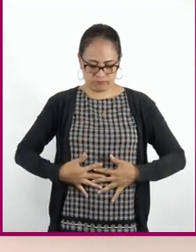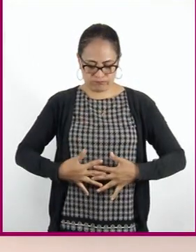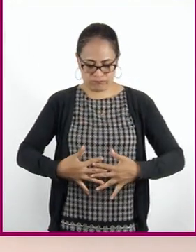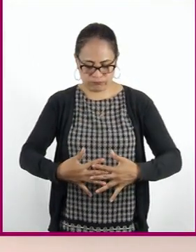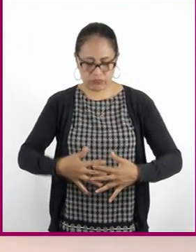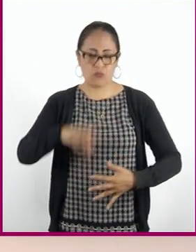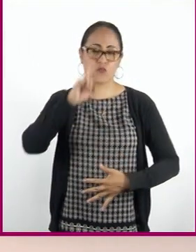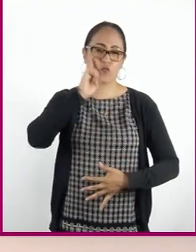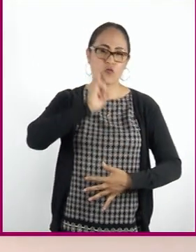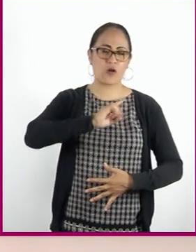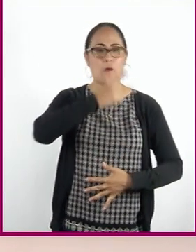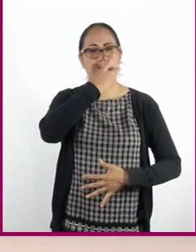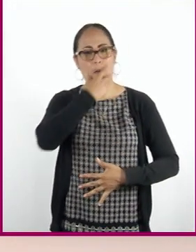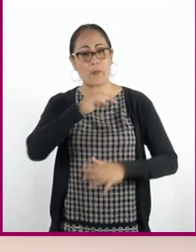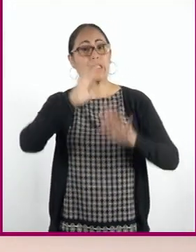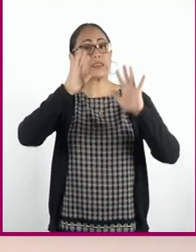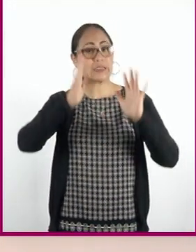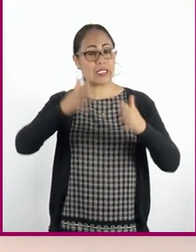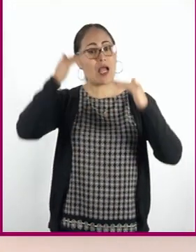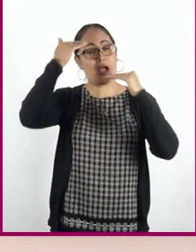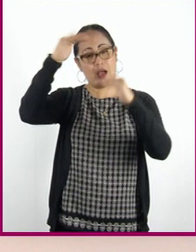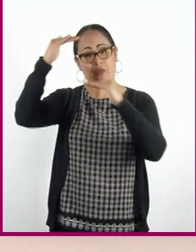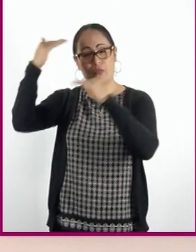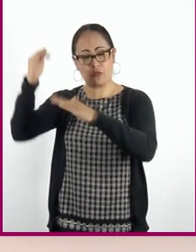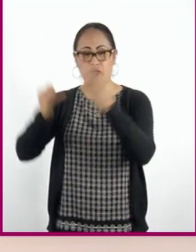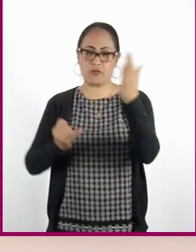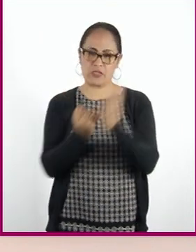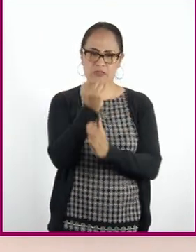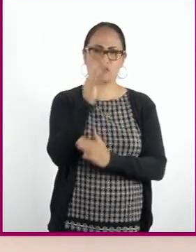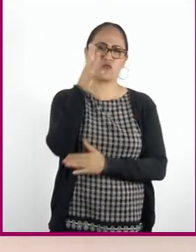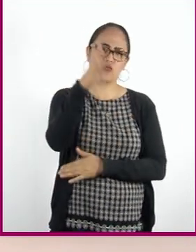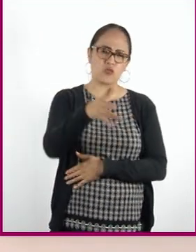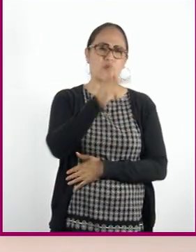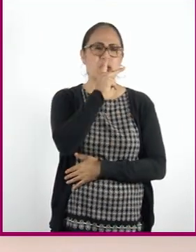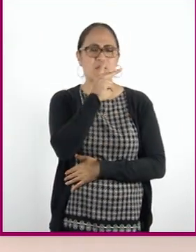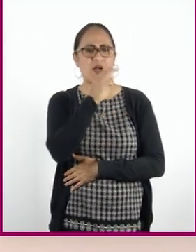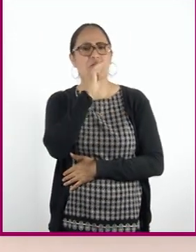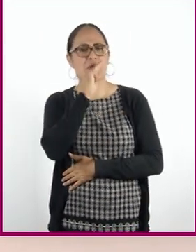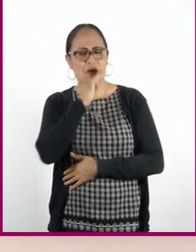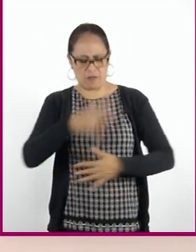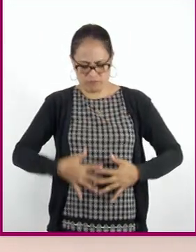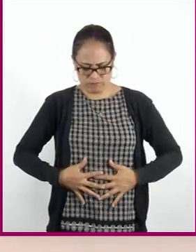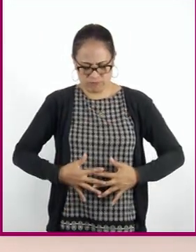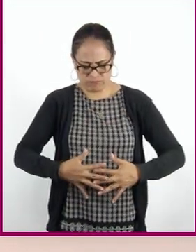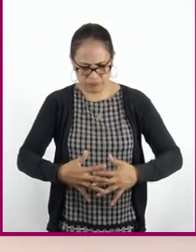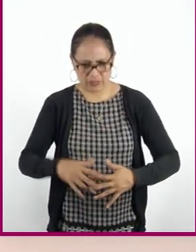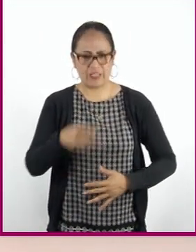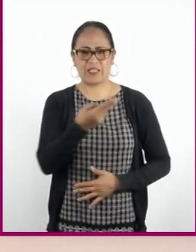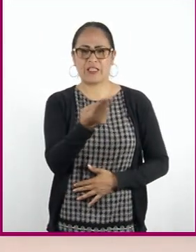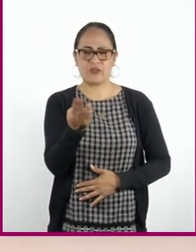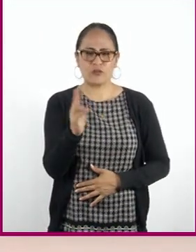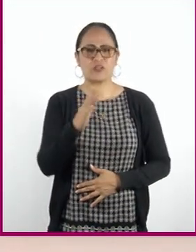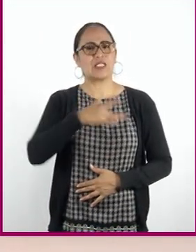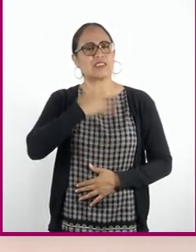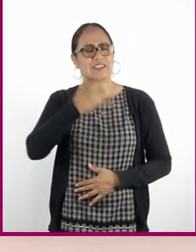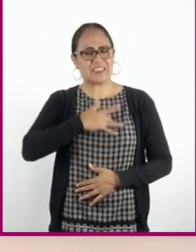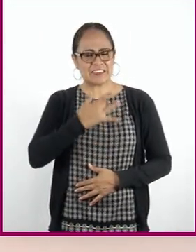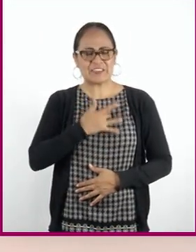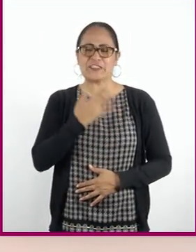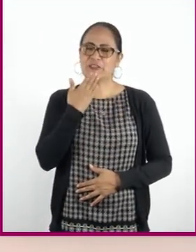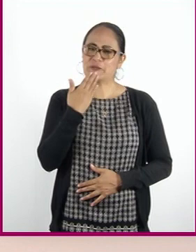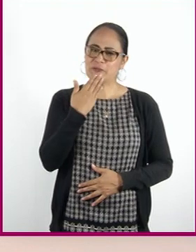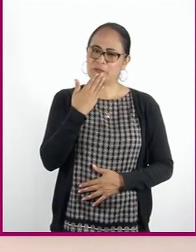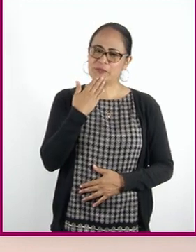alumnas y alumnos sean adultos y hayan decidido ser padres y madres, podrán experimentar y disfrutar de este momento